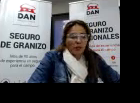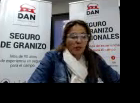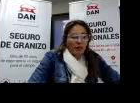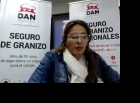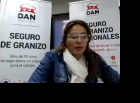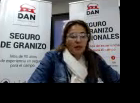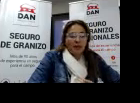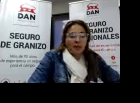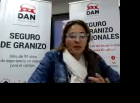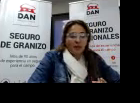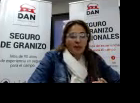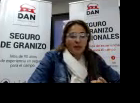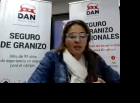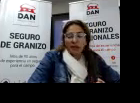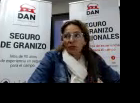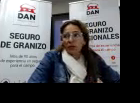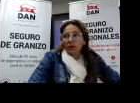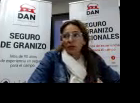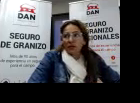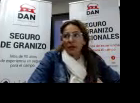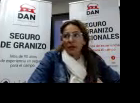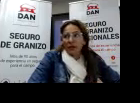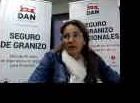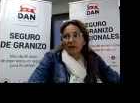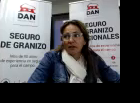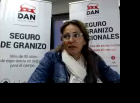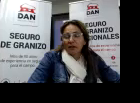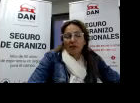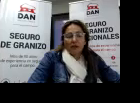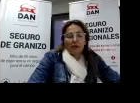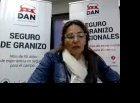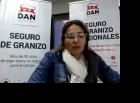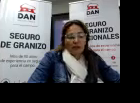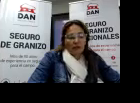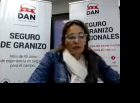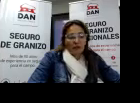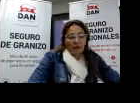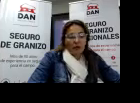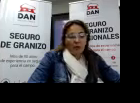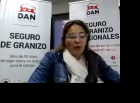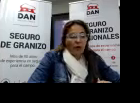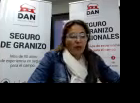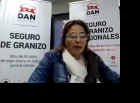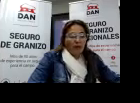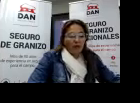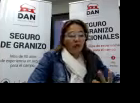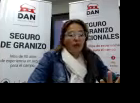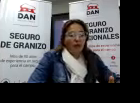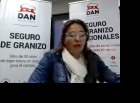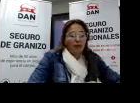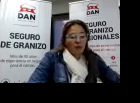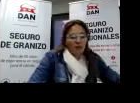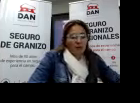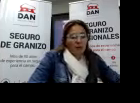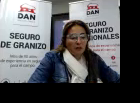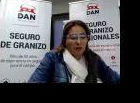lo normal, prácticamente en todo el mapa. Eso se puede ver, que se puede incluso hasta potenciar un poco